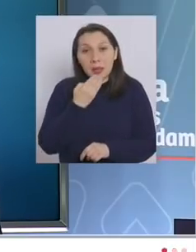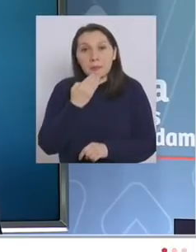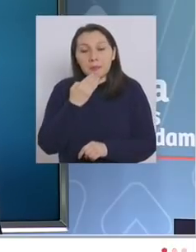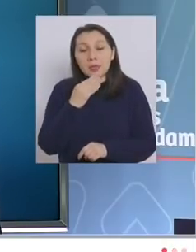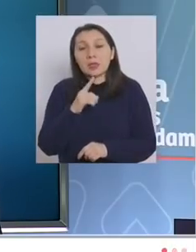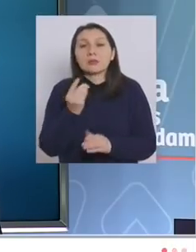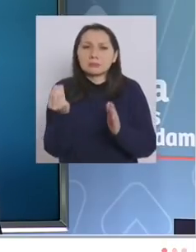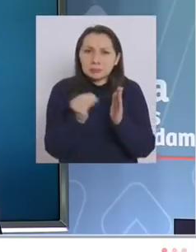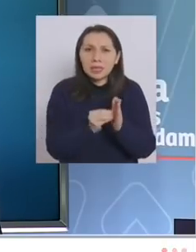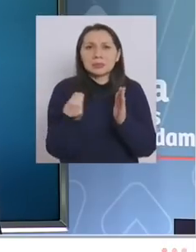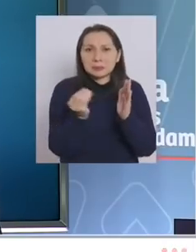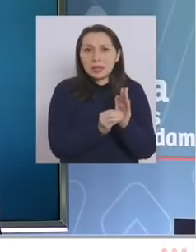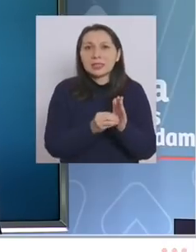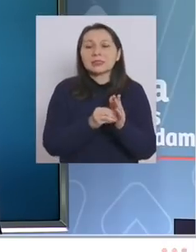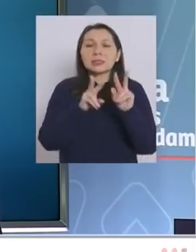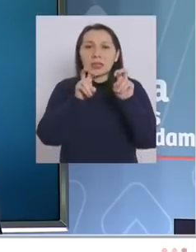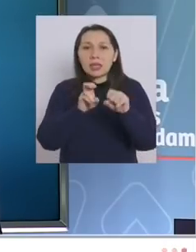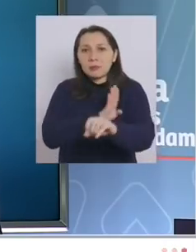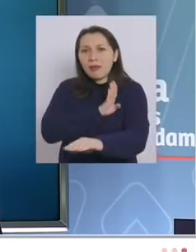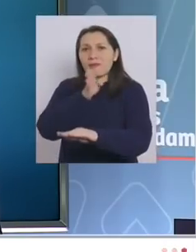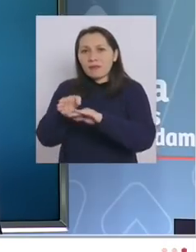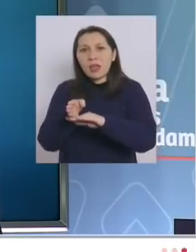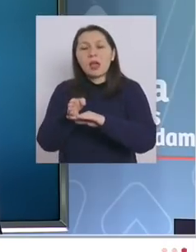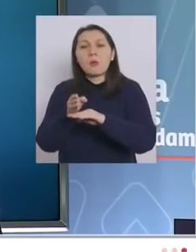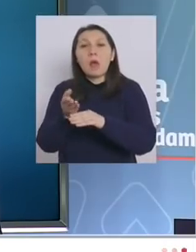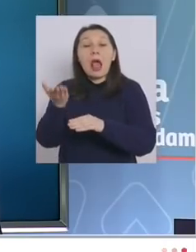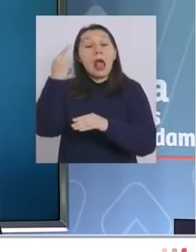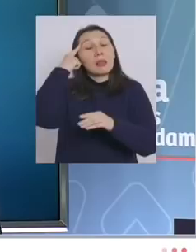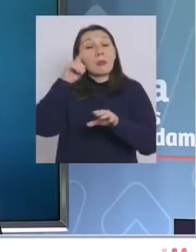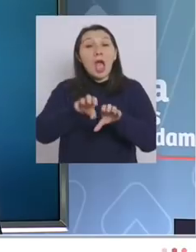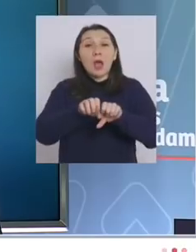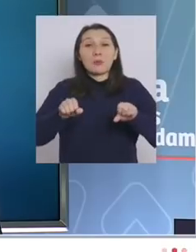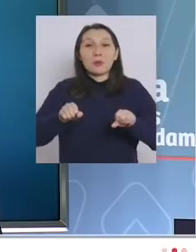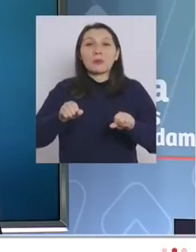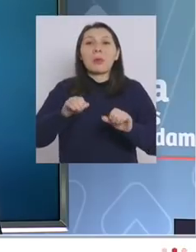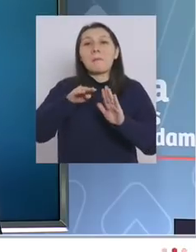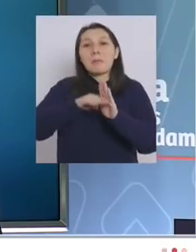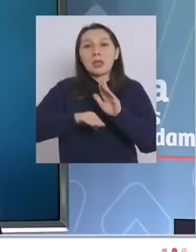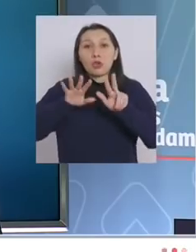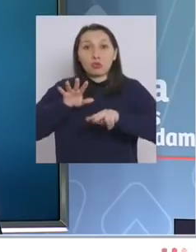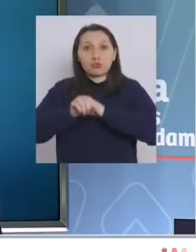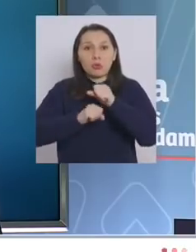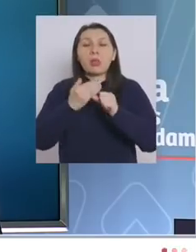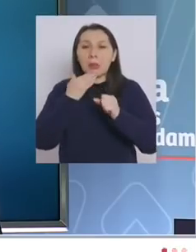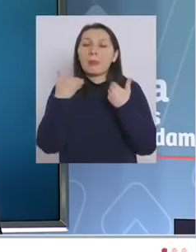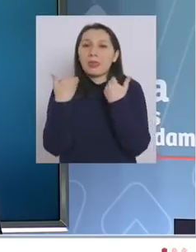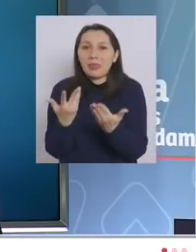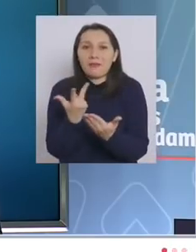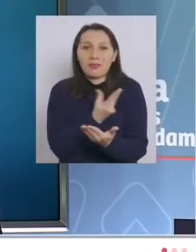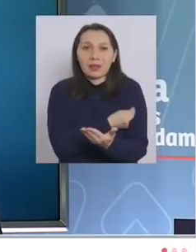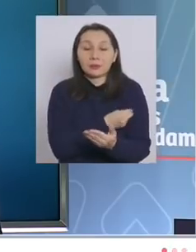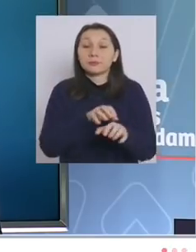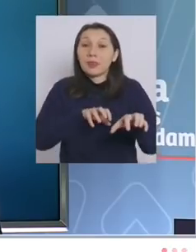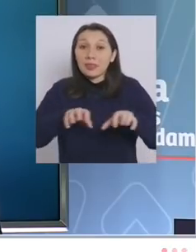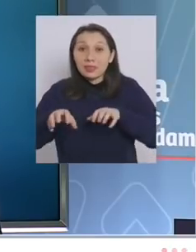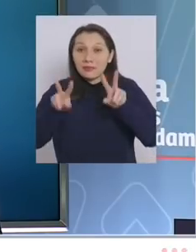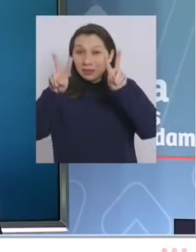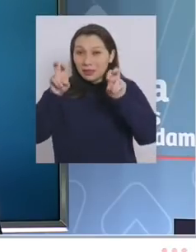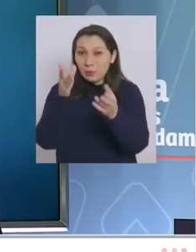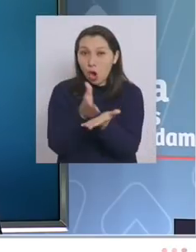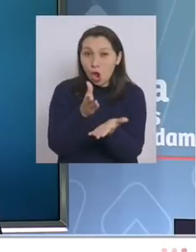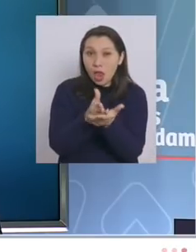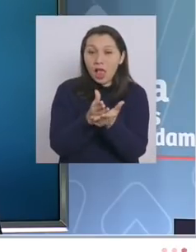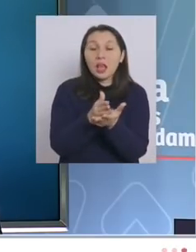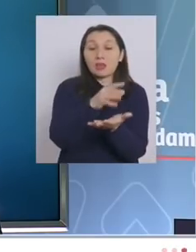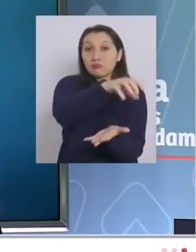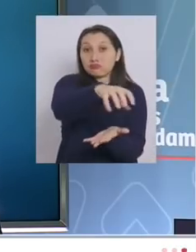estamos fortaleciendo, yendo más allá de lo que nos habíamos comprometido, que es los menores de 18 años. Con respecto a la actividad escolar y los